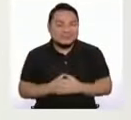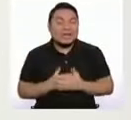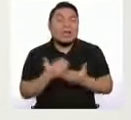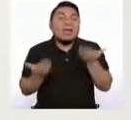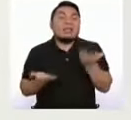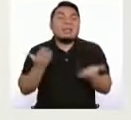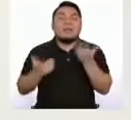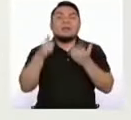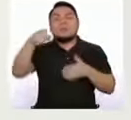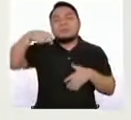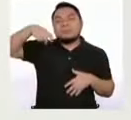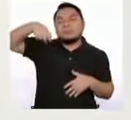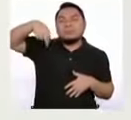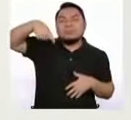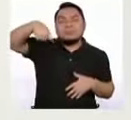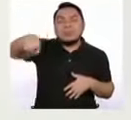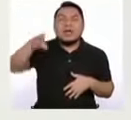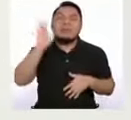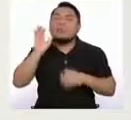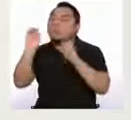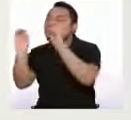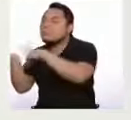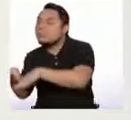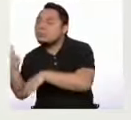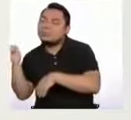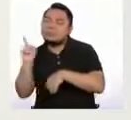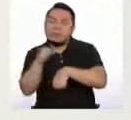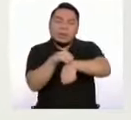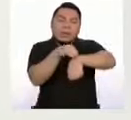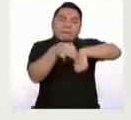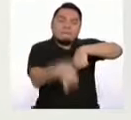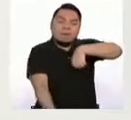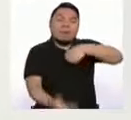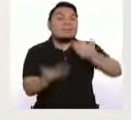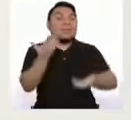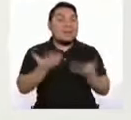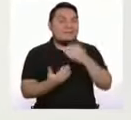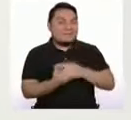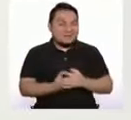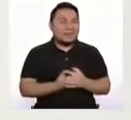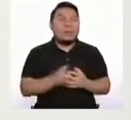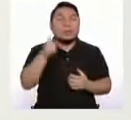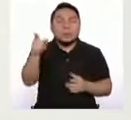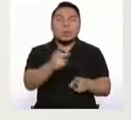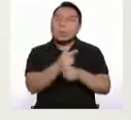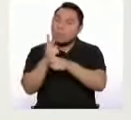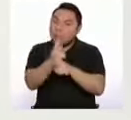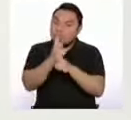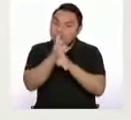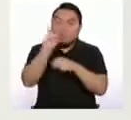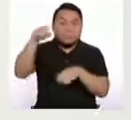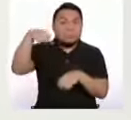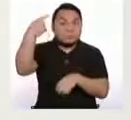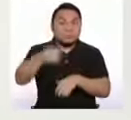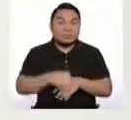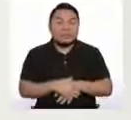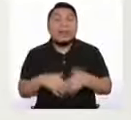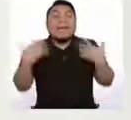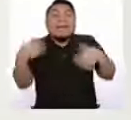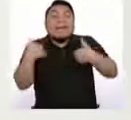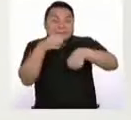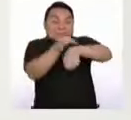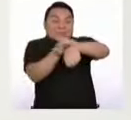Seguramente se te cayó cuando fuiste a botar la basura. Debes tener más cuidado para la próxima. ¡Mi